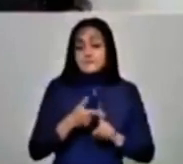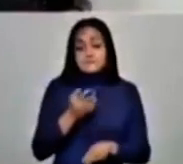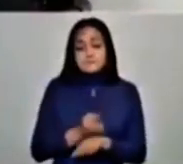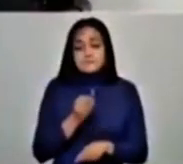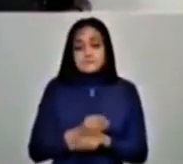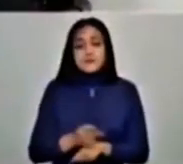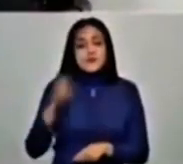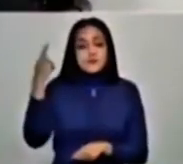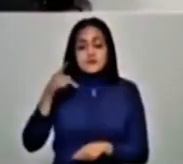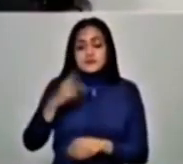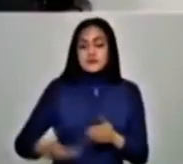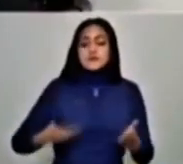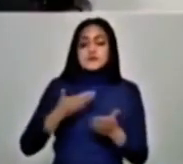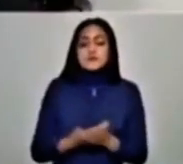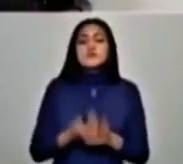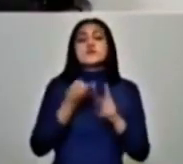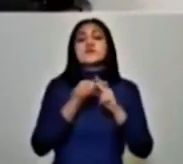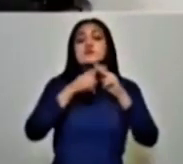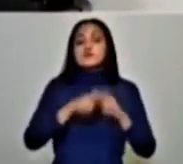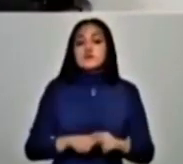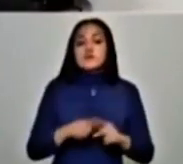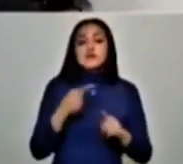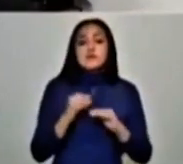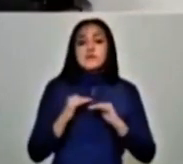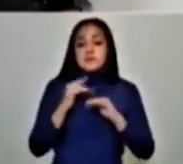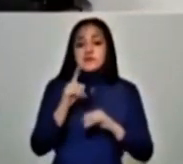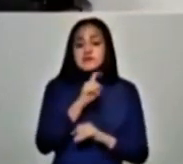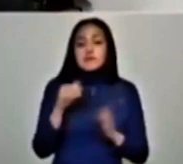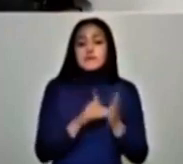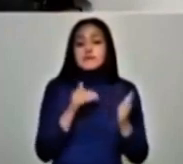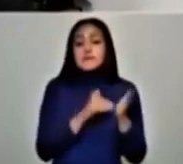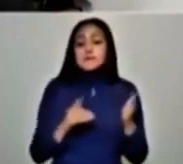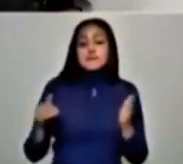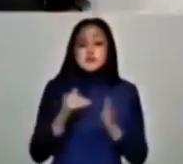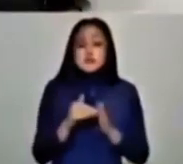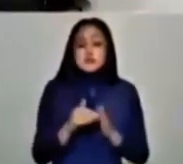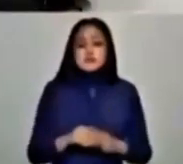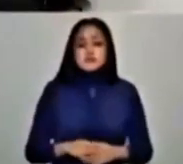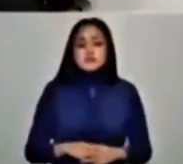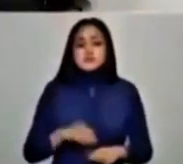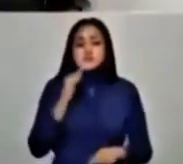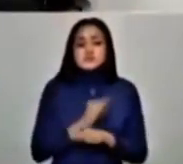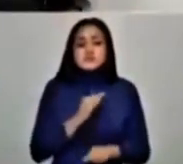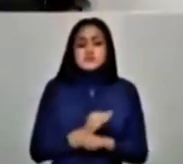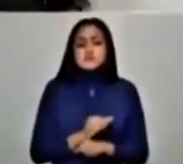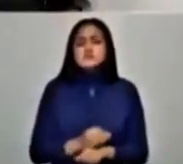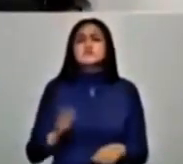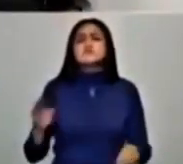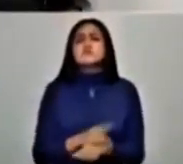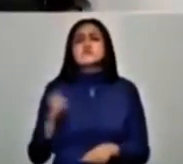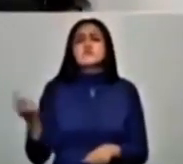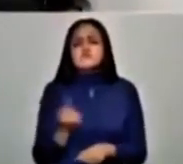que Puebla presenta una iniciativa que rebasa los 100 mil millones de pesos. Este techo que